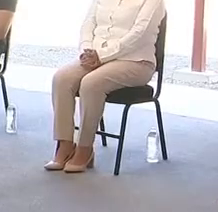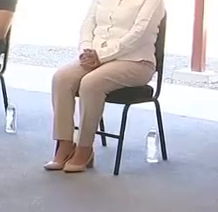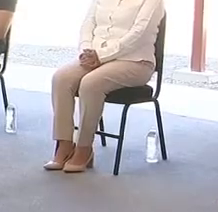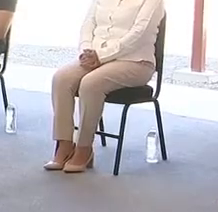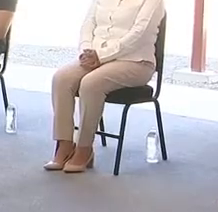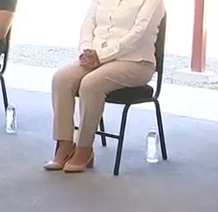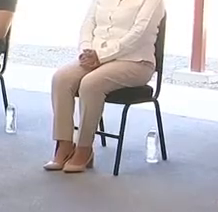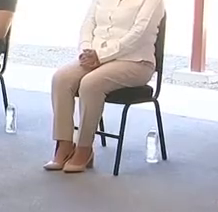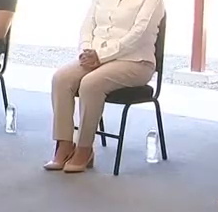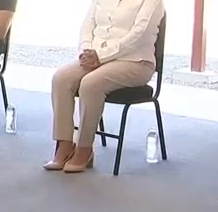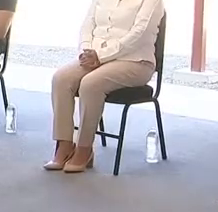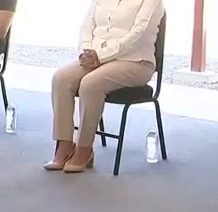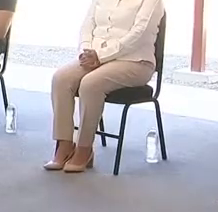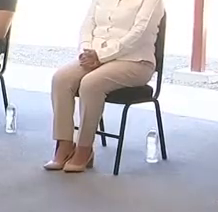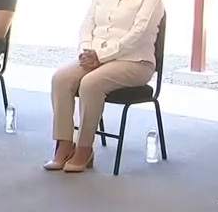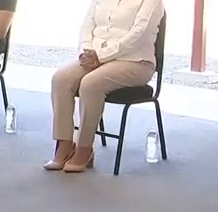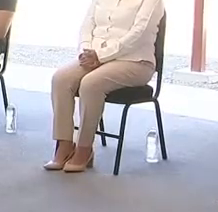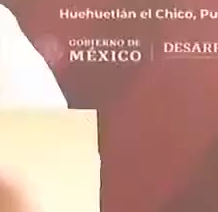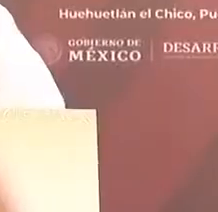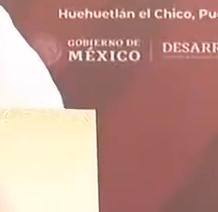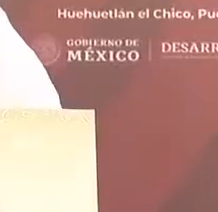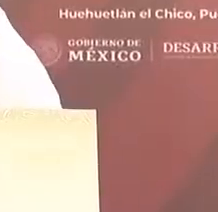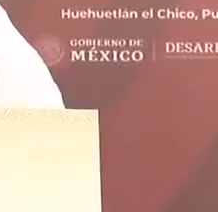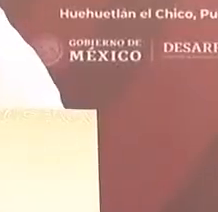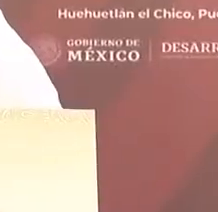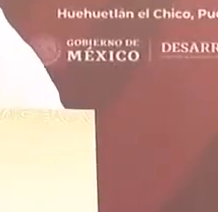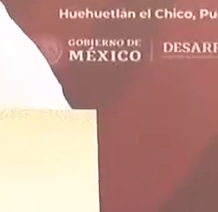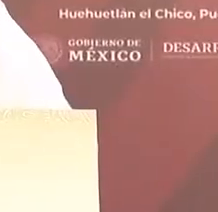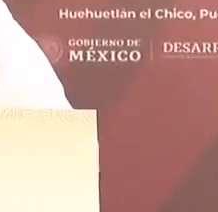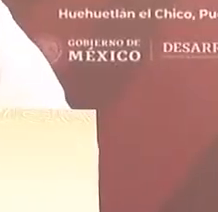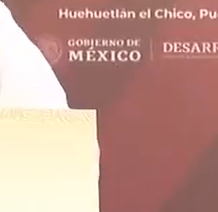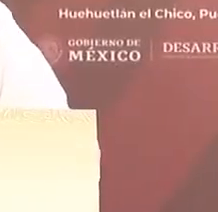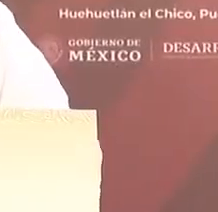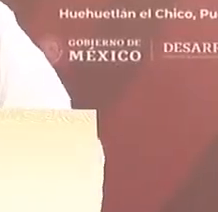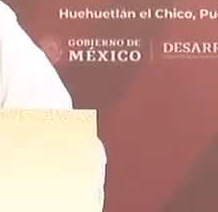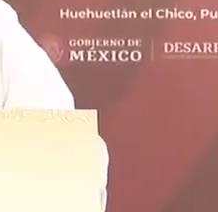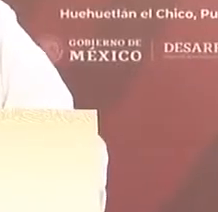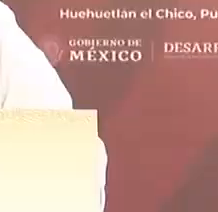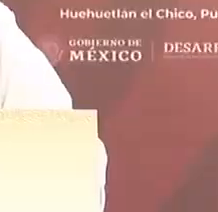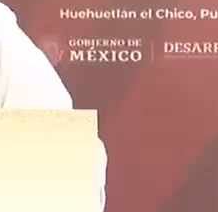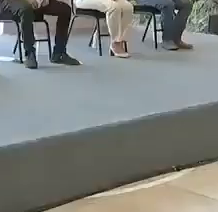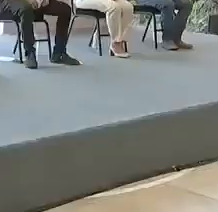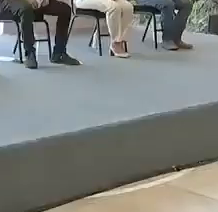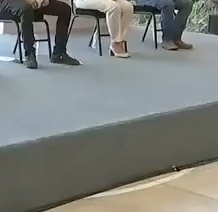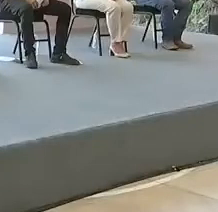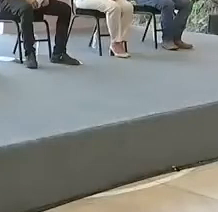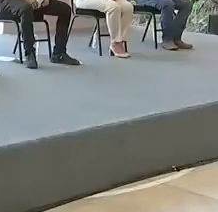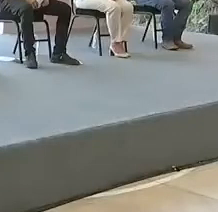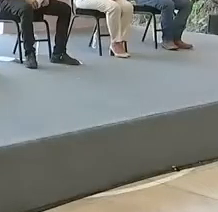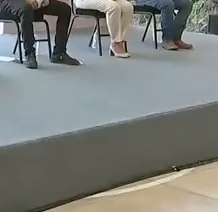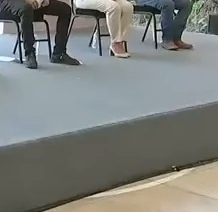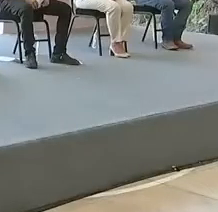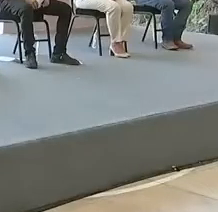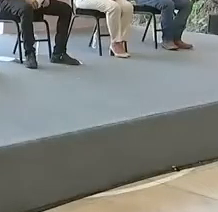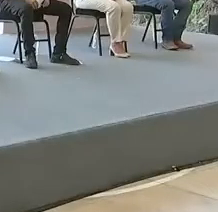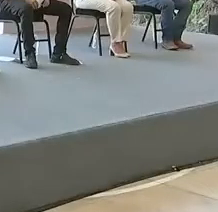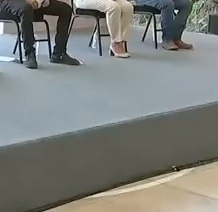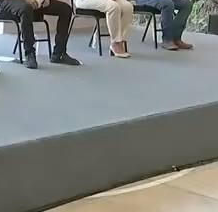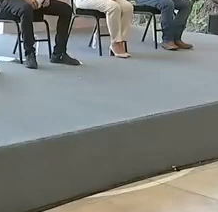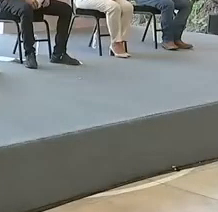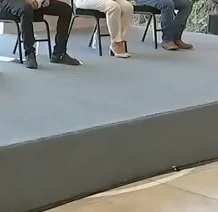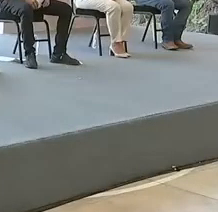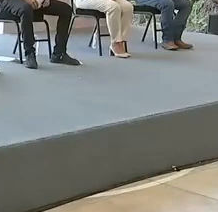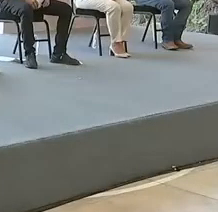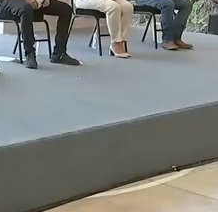casa porque hemos trabajado. Señores maestros, dejen sus grillas en otro lado. ¿De